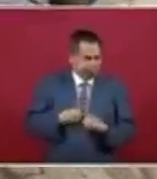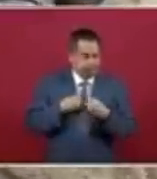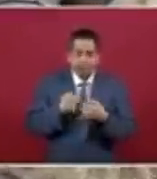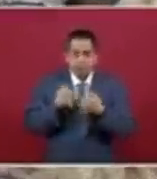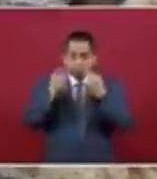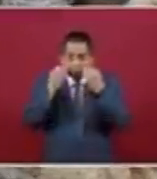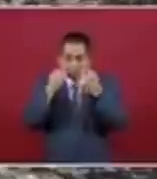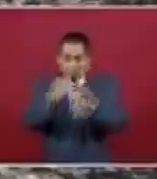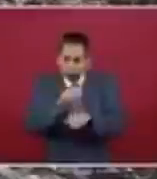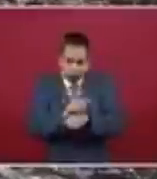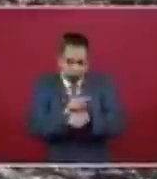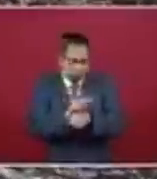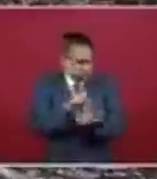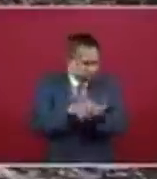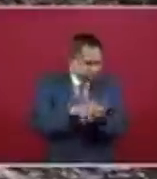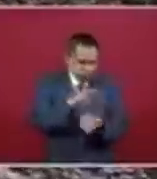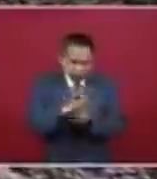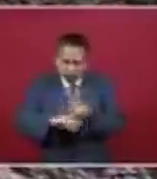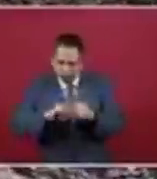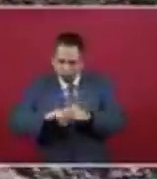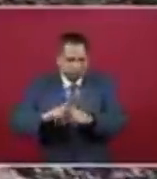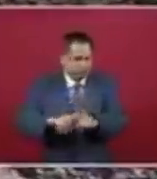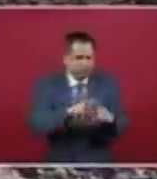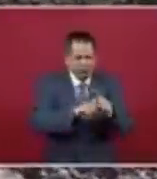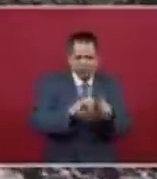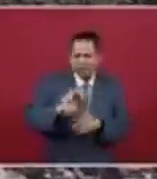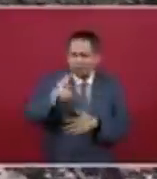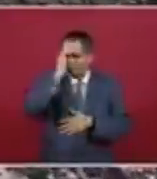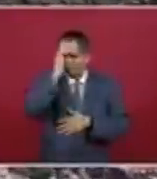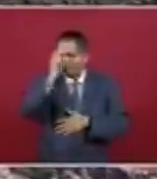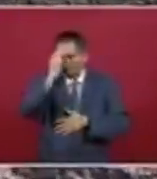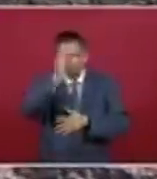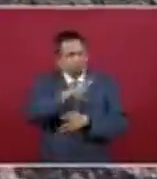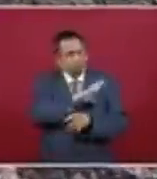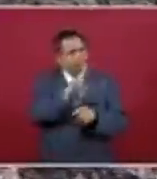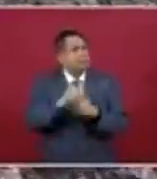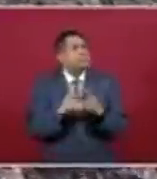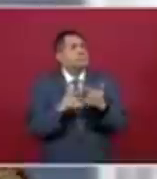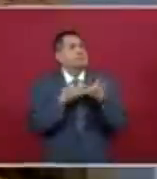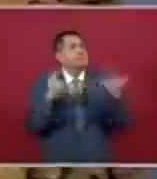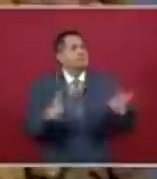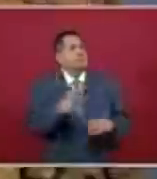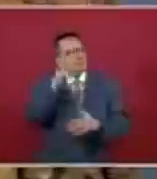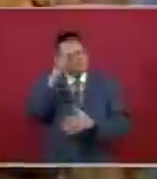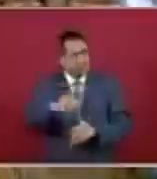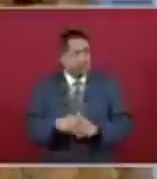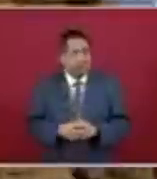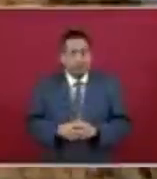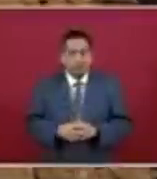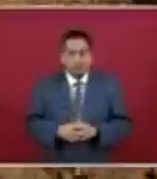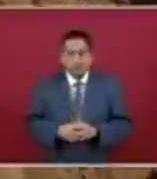flora y fauna, conocimiento de la historia natural de México, participación en senderos